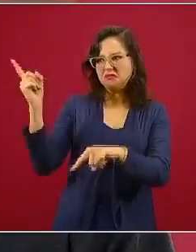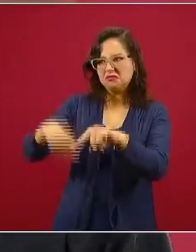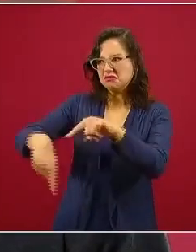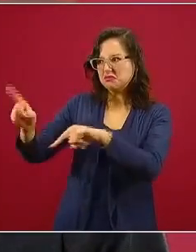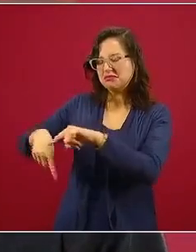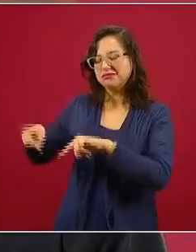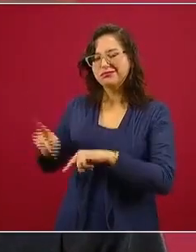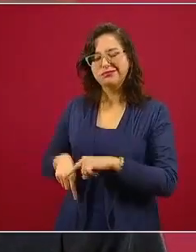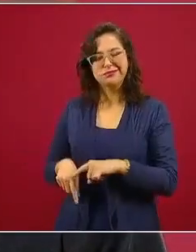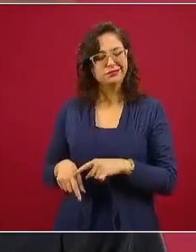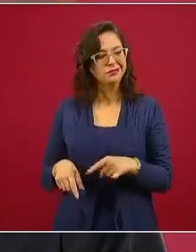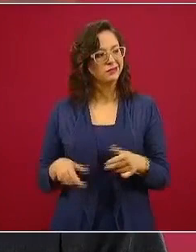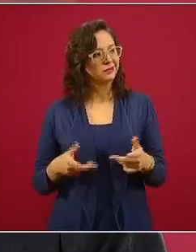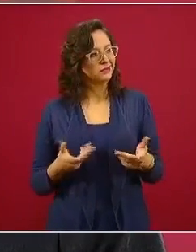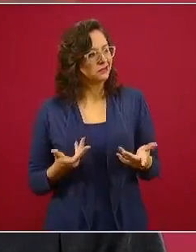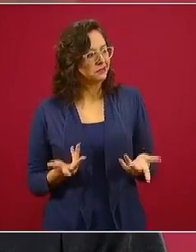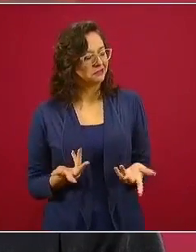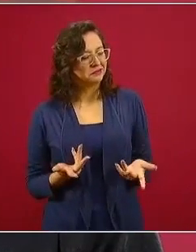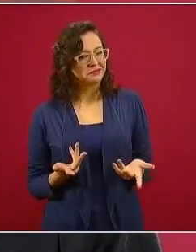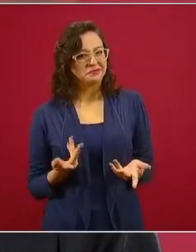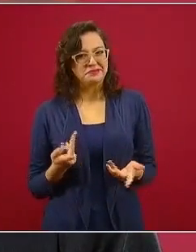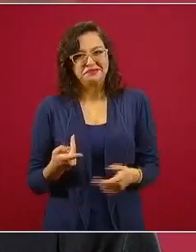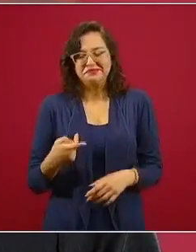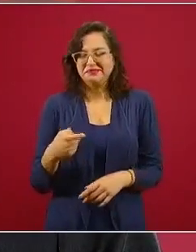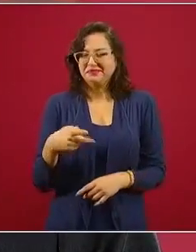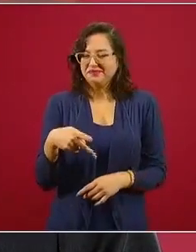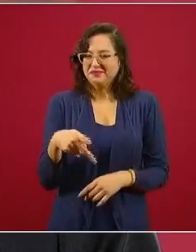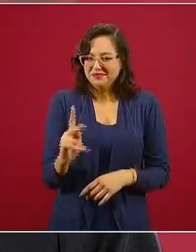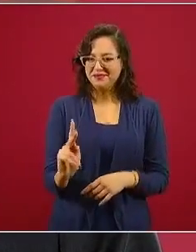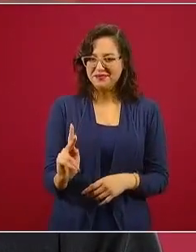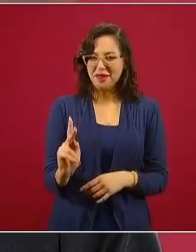pero si no es por eso,